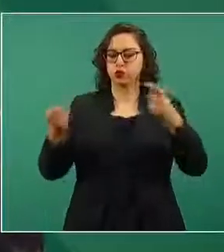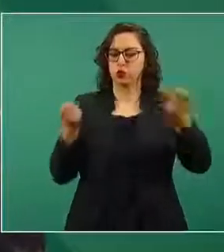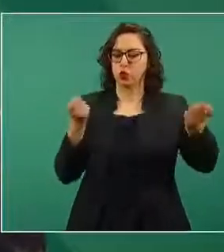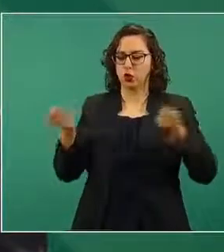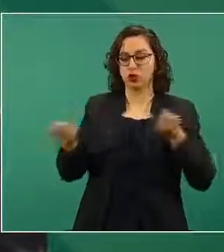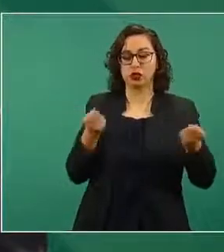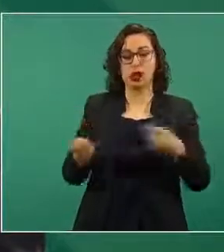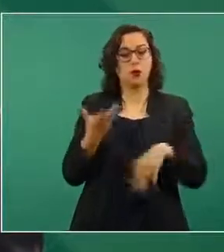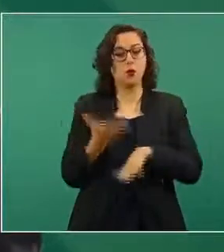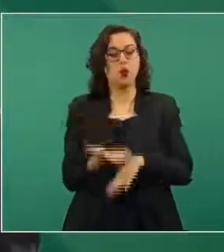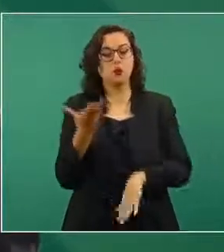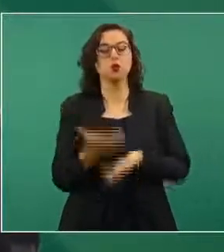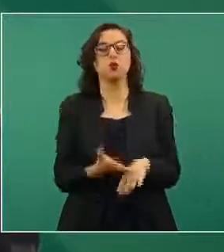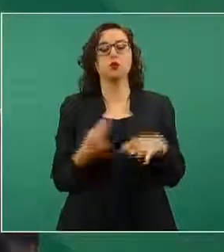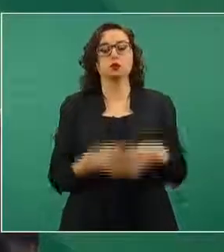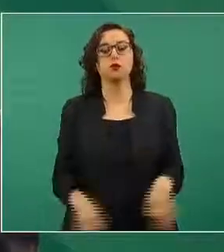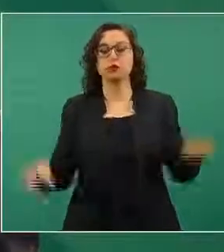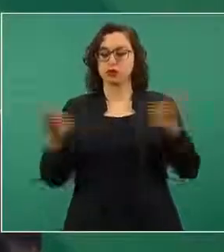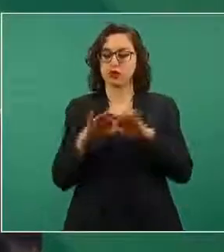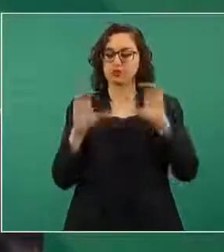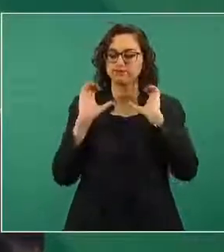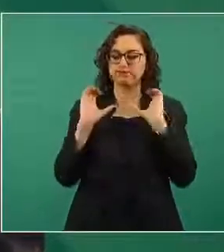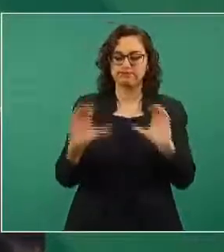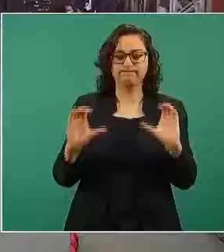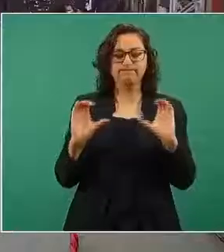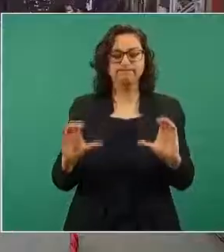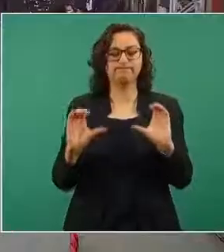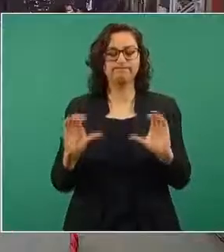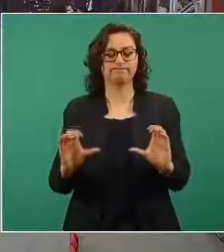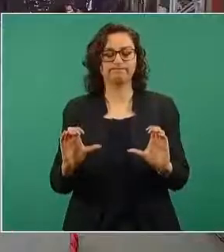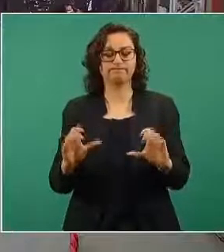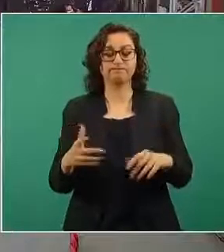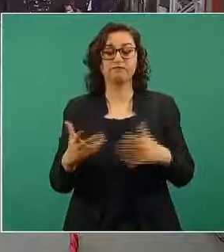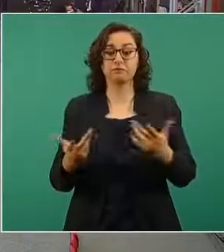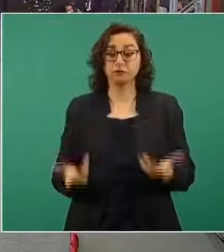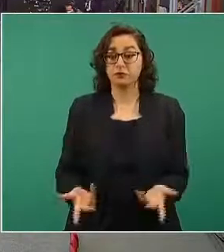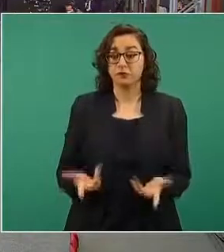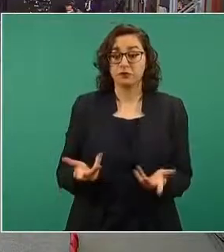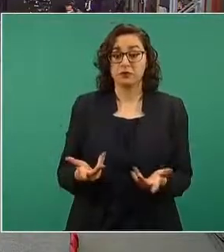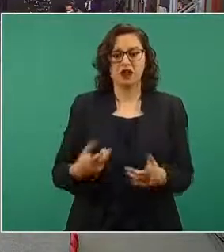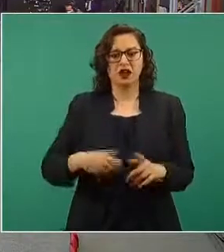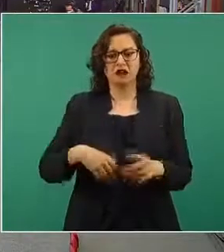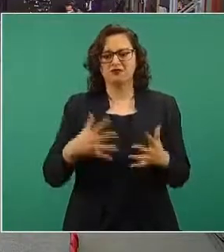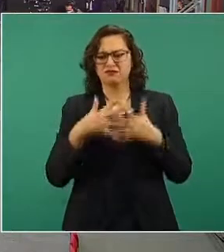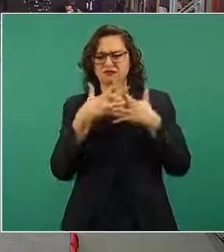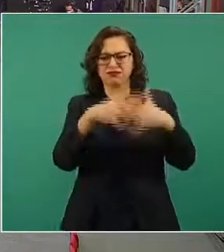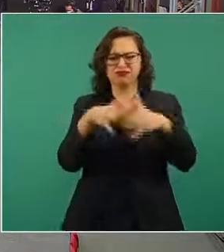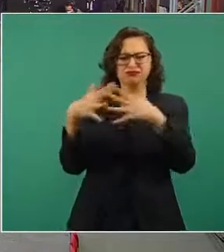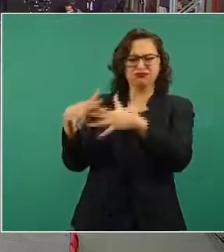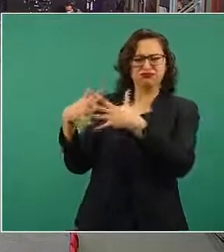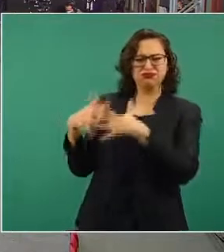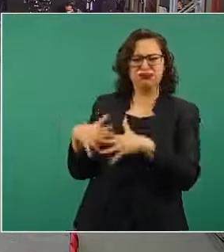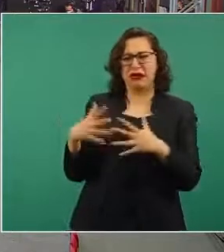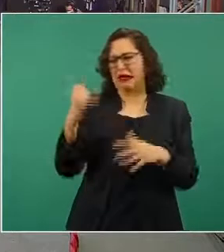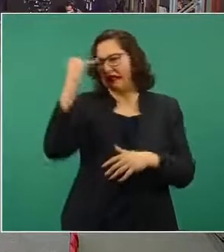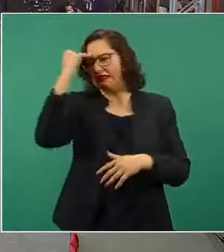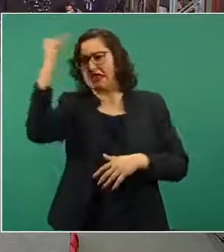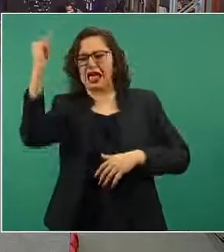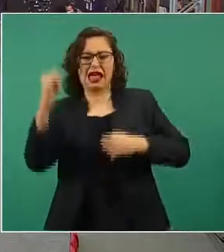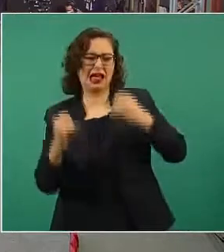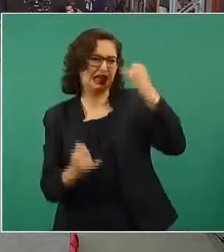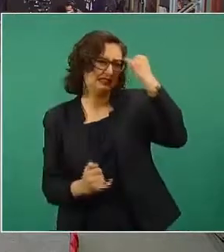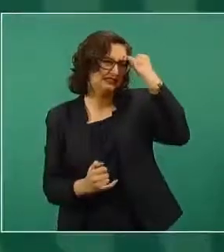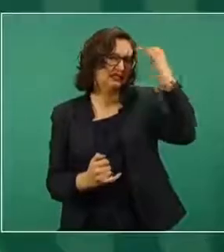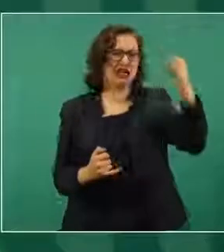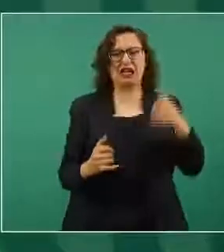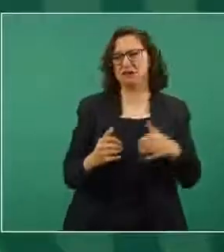tan importante cuidar con todo detalle. No queremos que haya desorden y que haya iniciativas